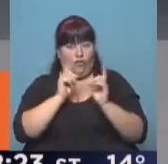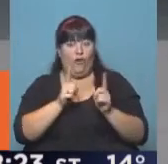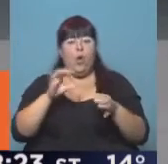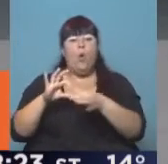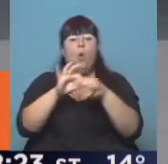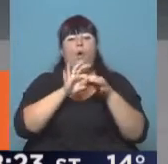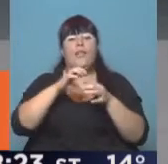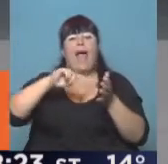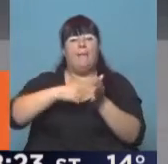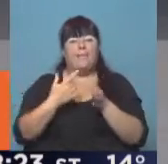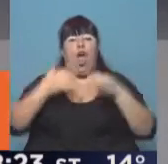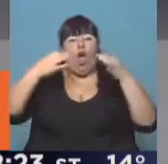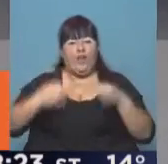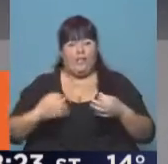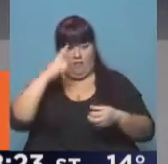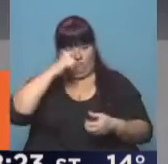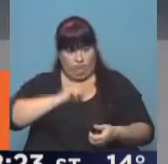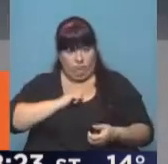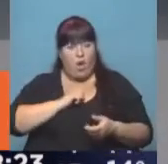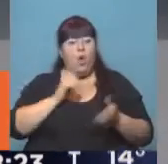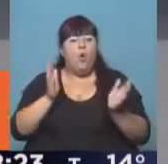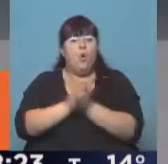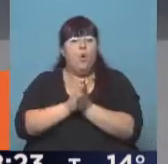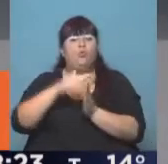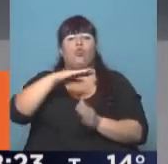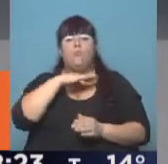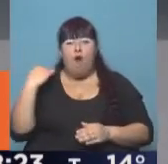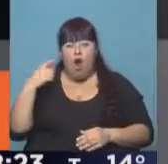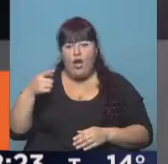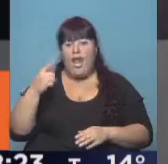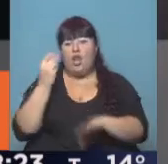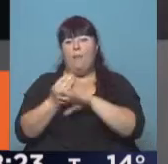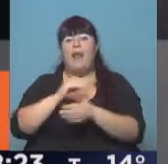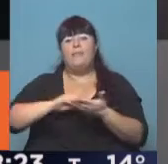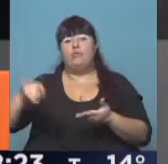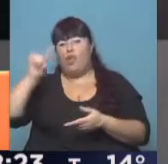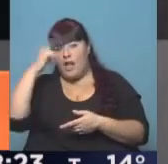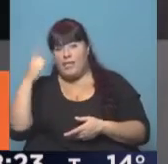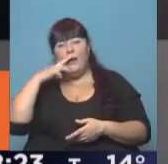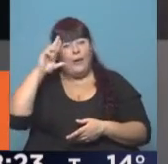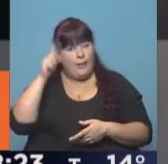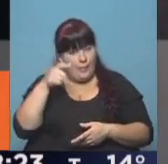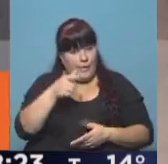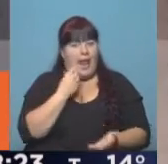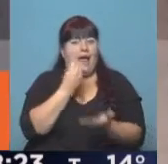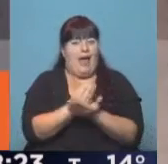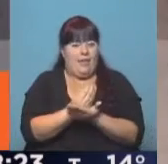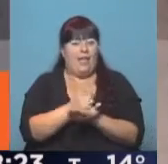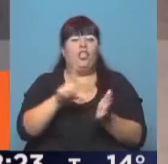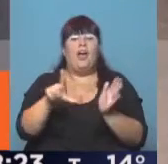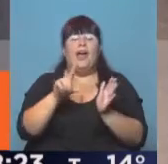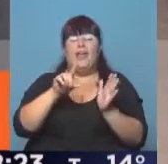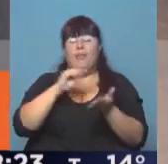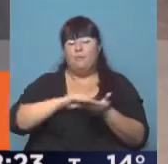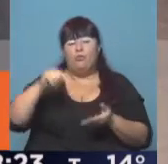unidad porteña honestidad y coraje junto a guillermo moreno que sea un moreno candidato a diputado nacional gustavo vera candidato a legislador